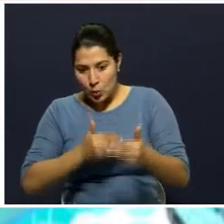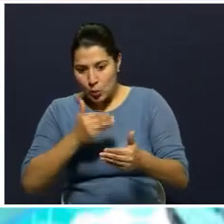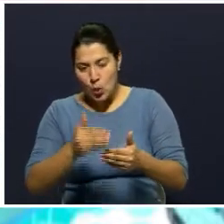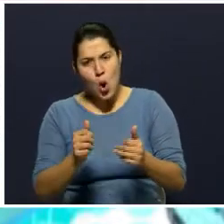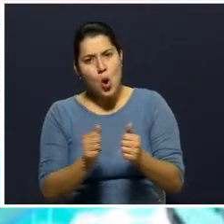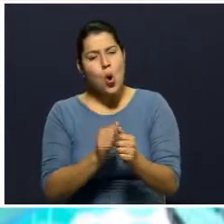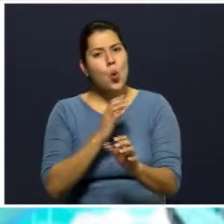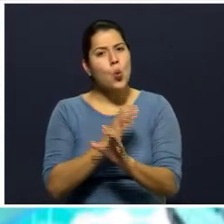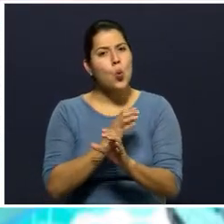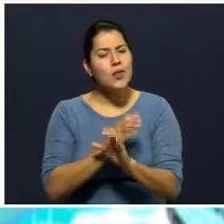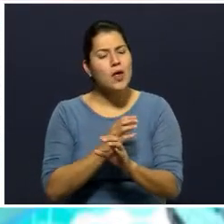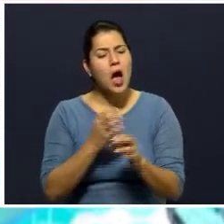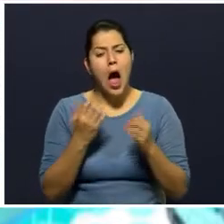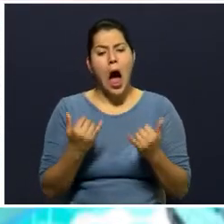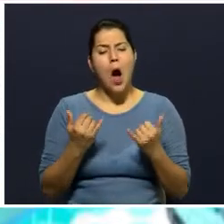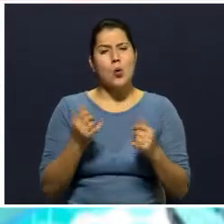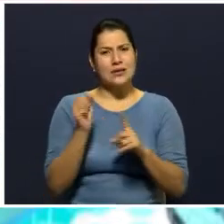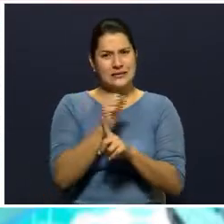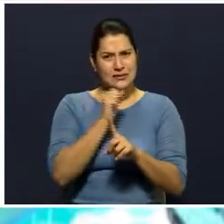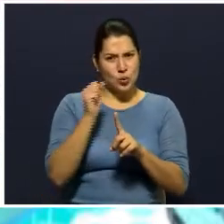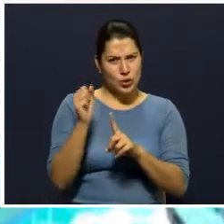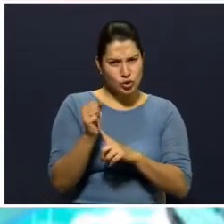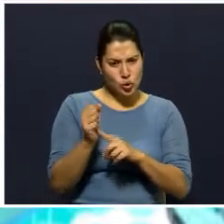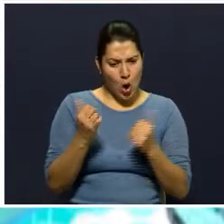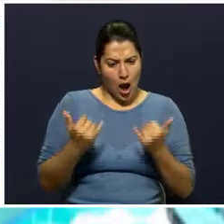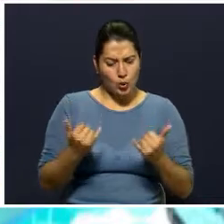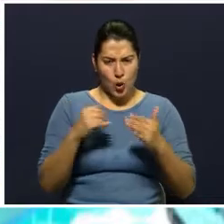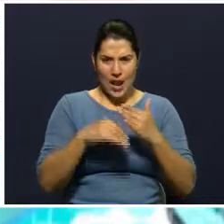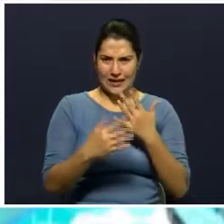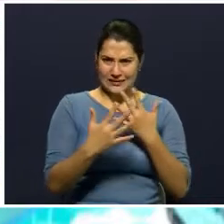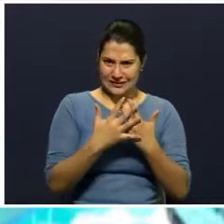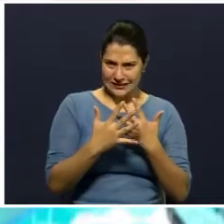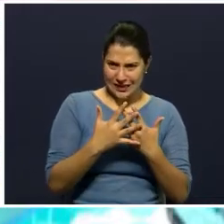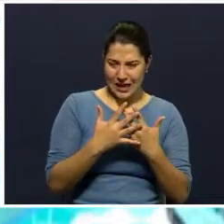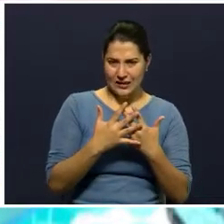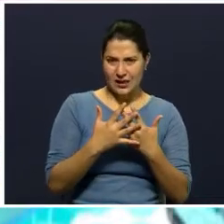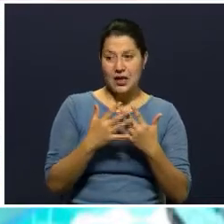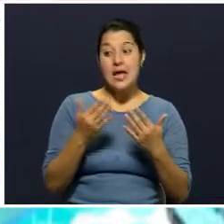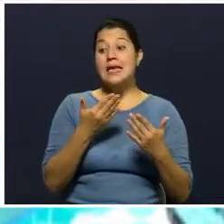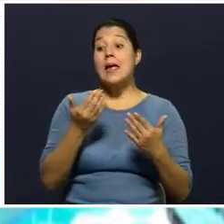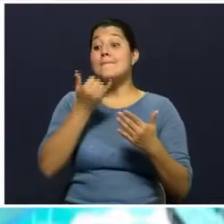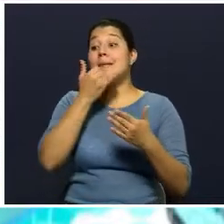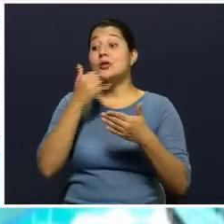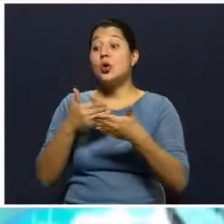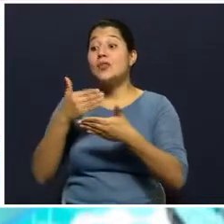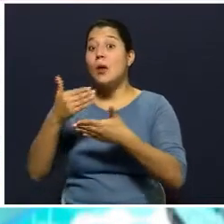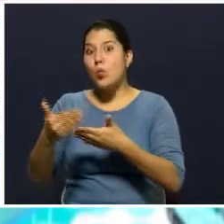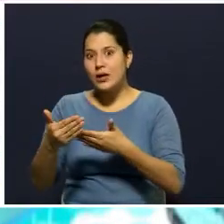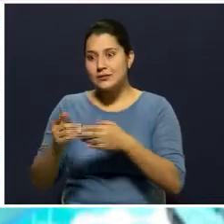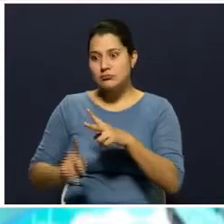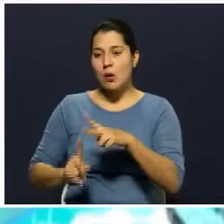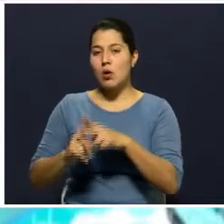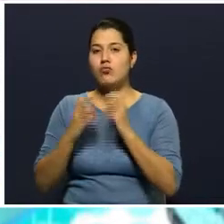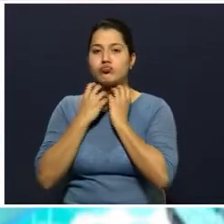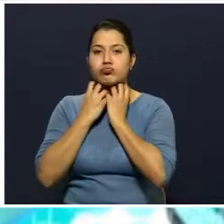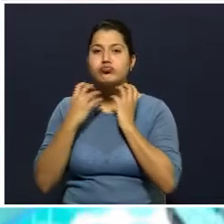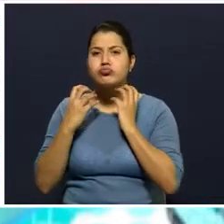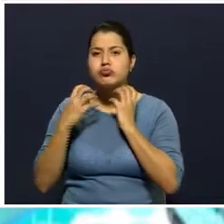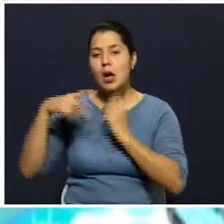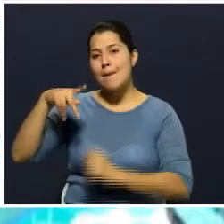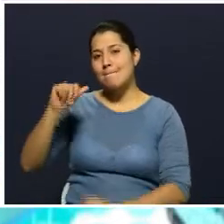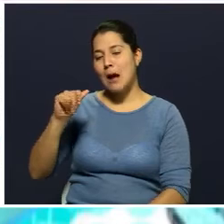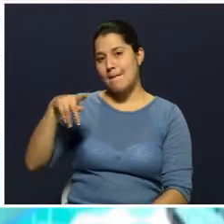situación sanitaria en los centros penales? ¿Qué pasó luego del brote de paperas y con la llegada del COVID?